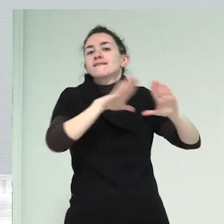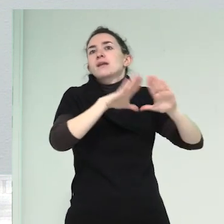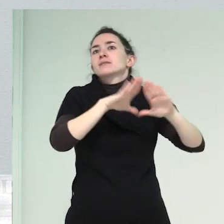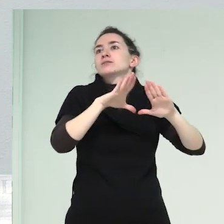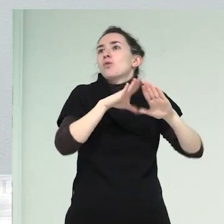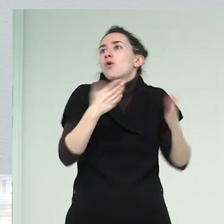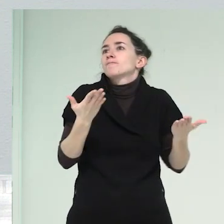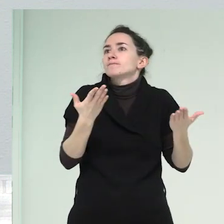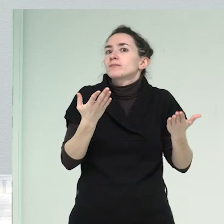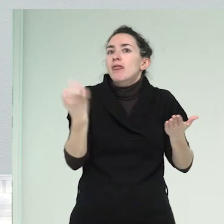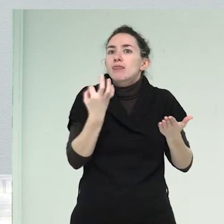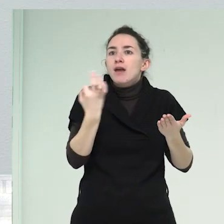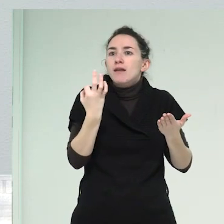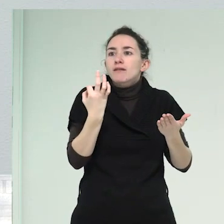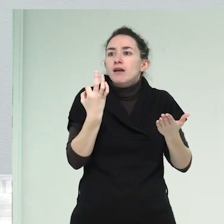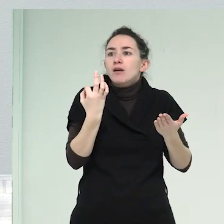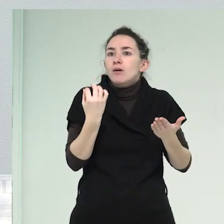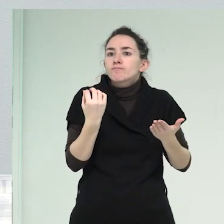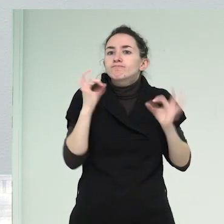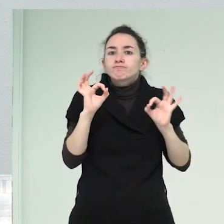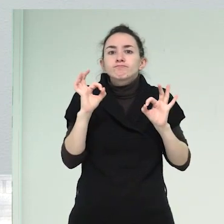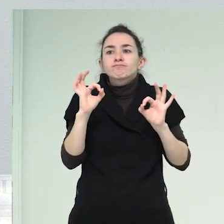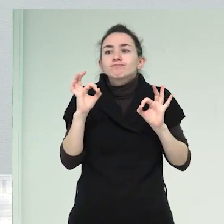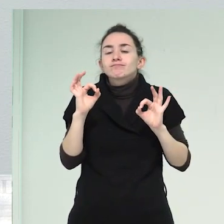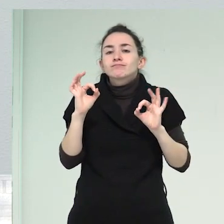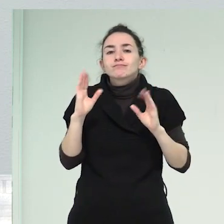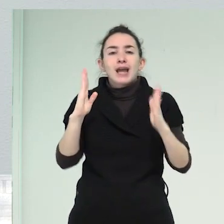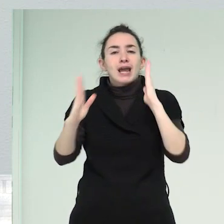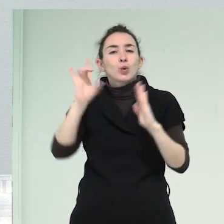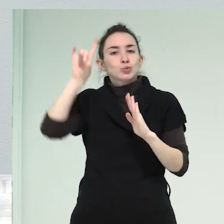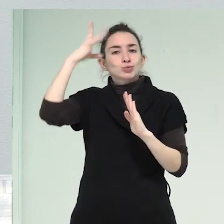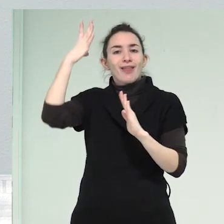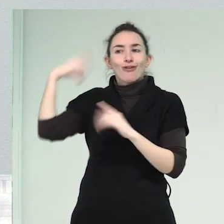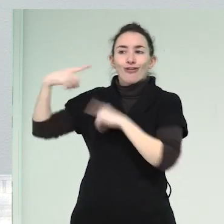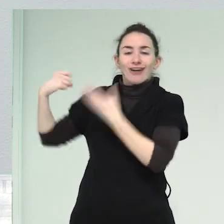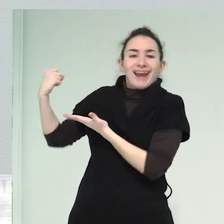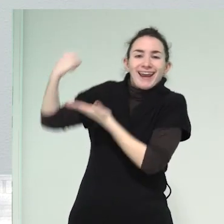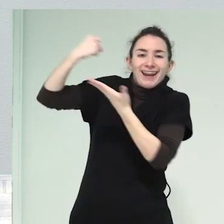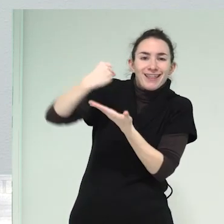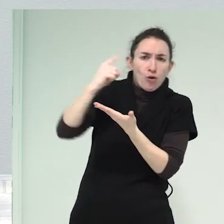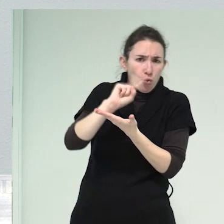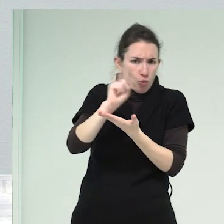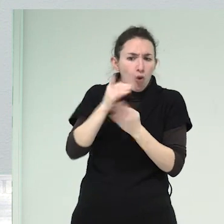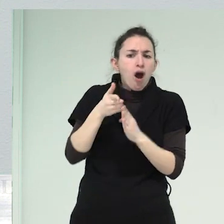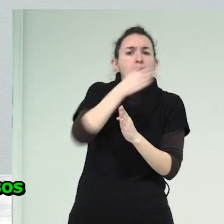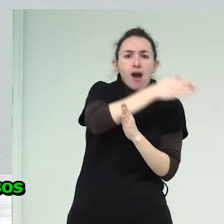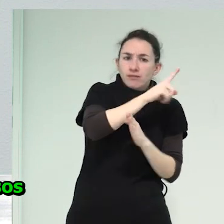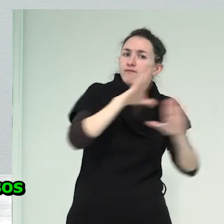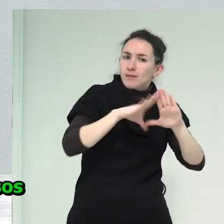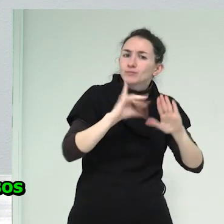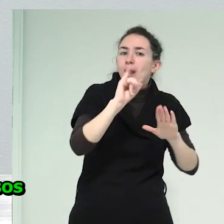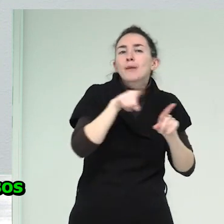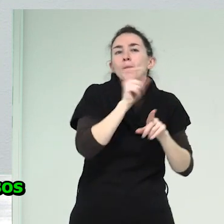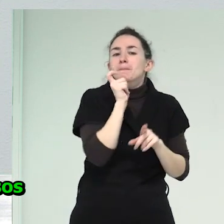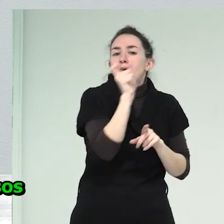es estrictamente un legado de la Ilustración, sino que hay feminismos, pero con otras gramáticas, con